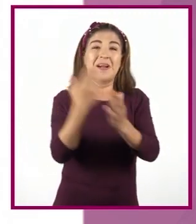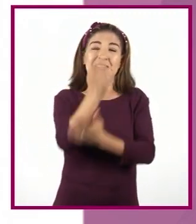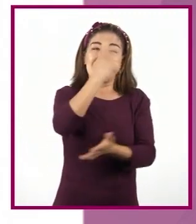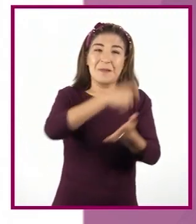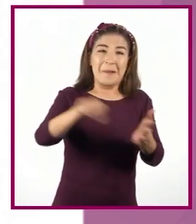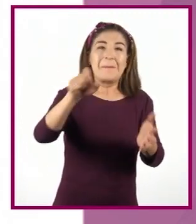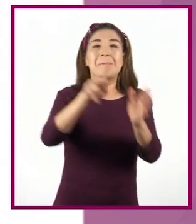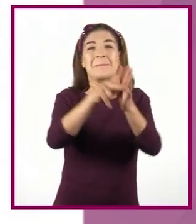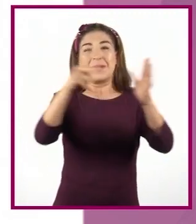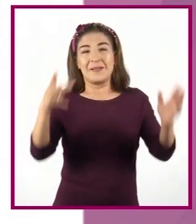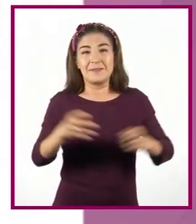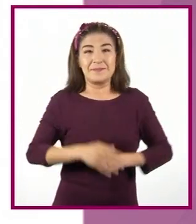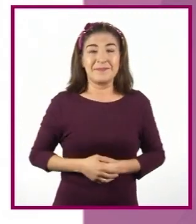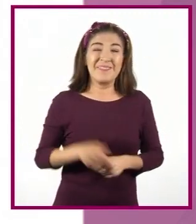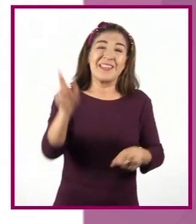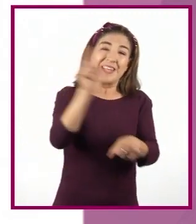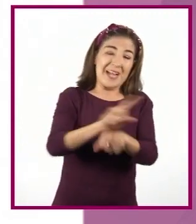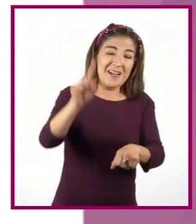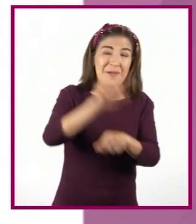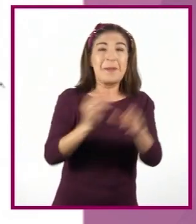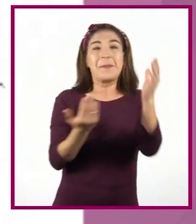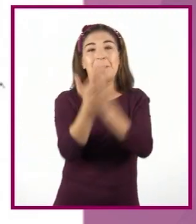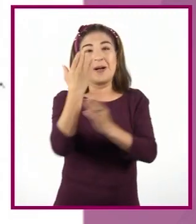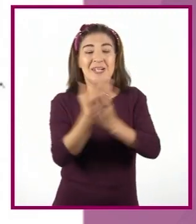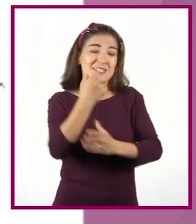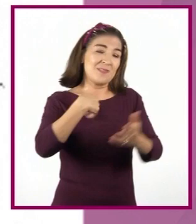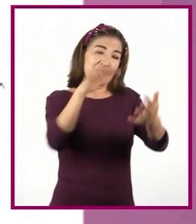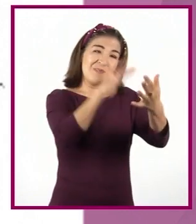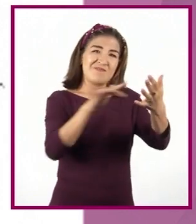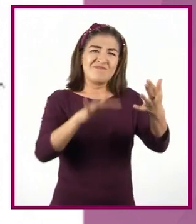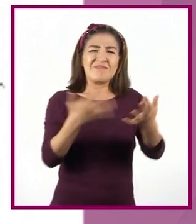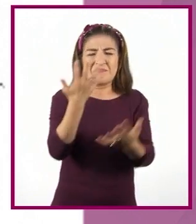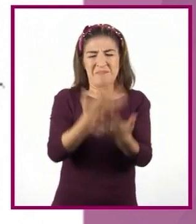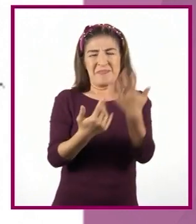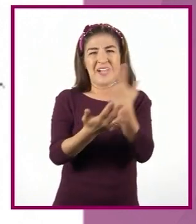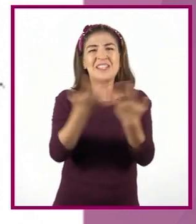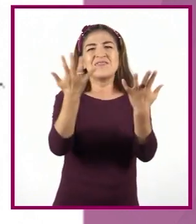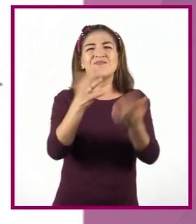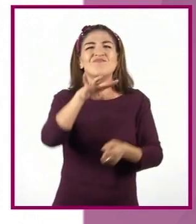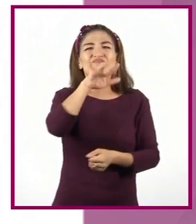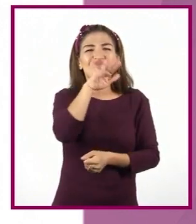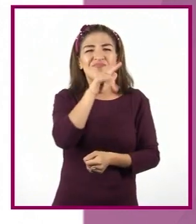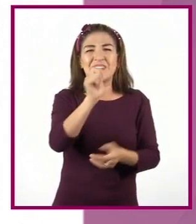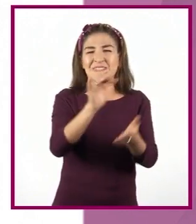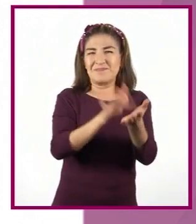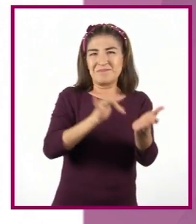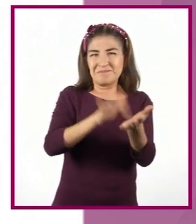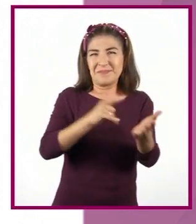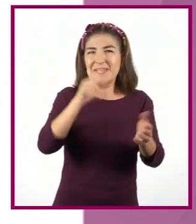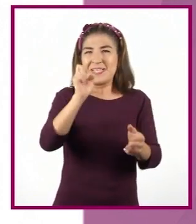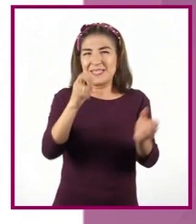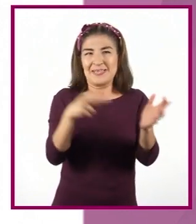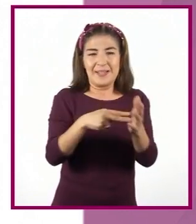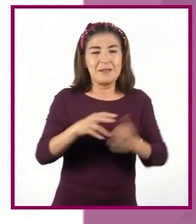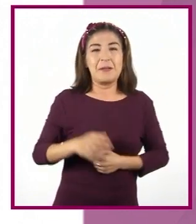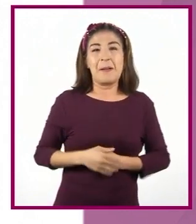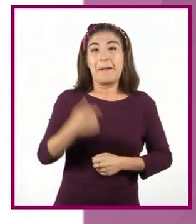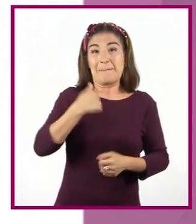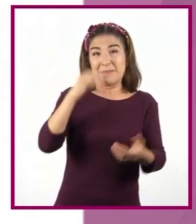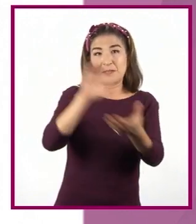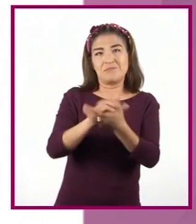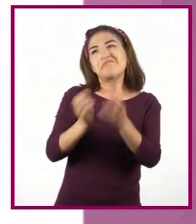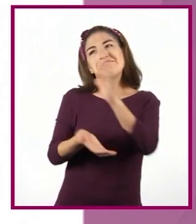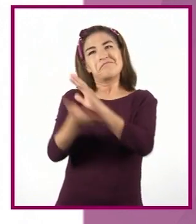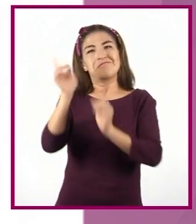periódico y todas las mañanas, al leerlo, me mancho los dedos con tinta. Mi esposa había salido de